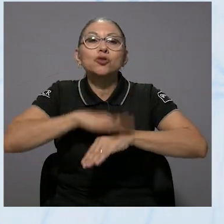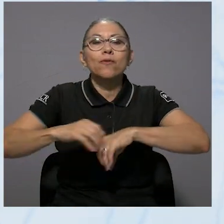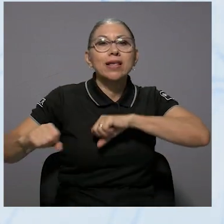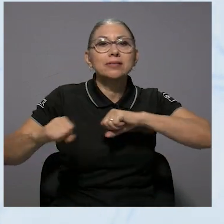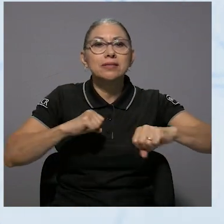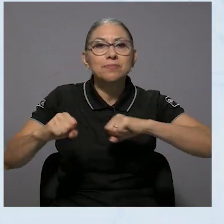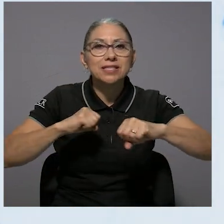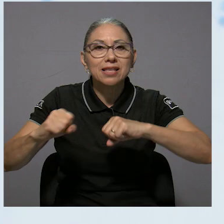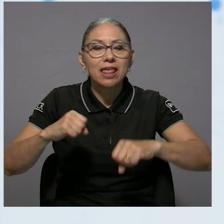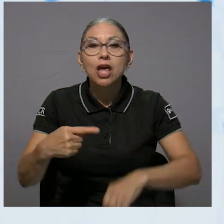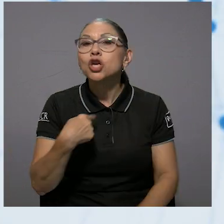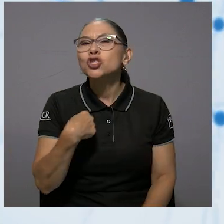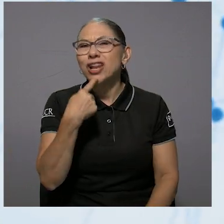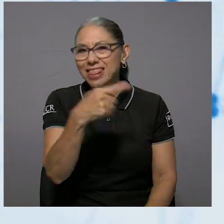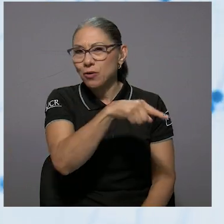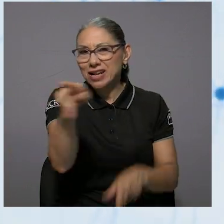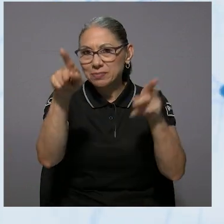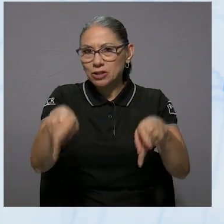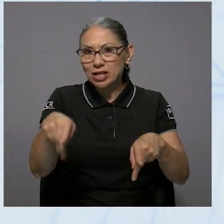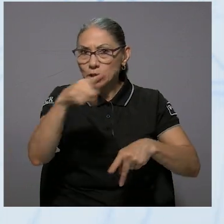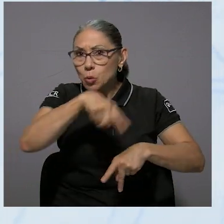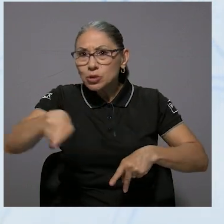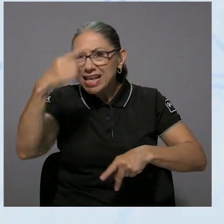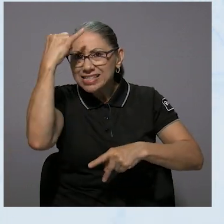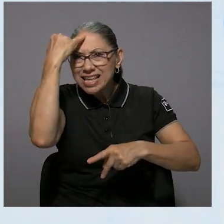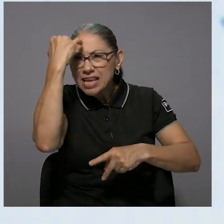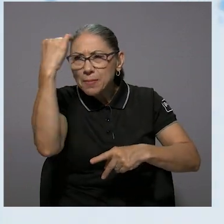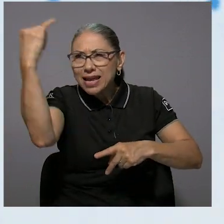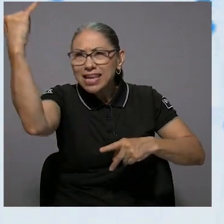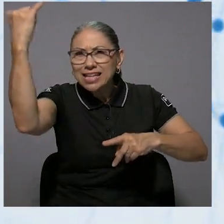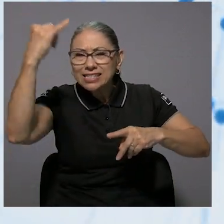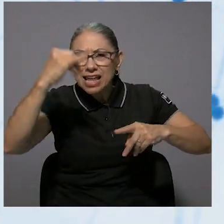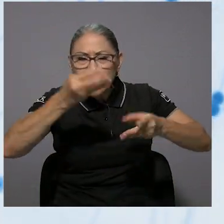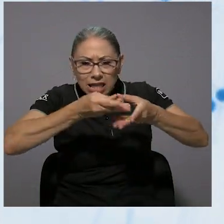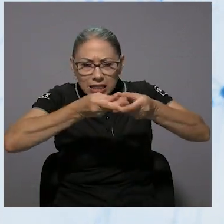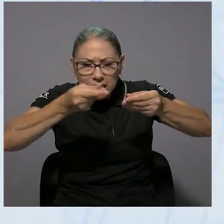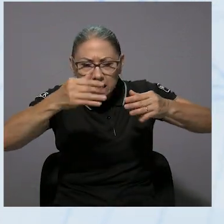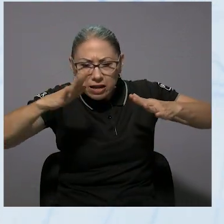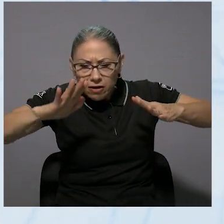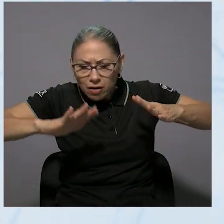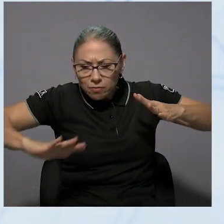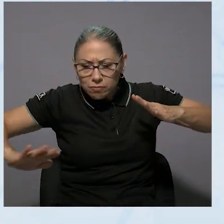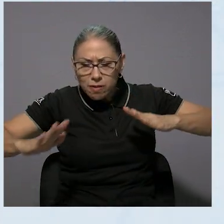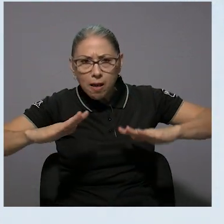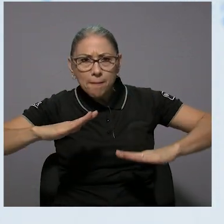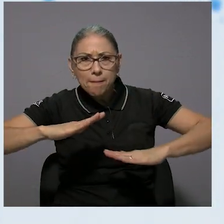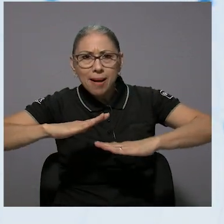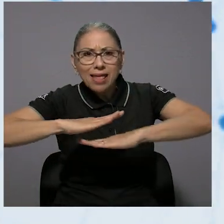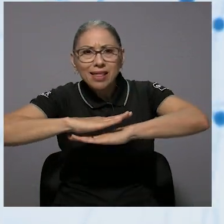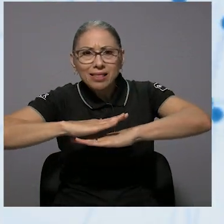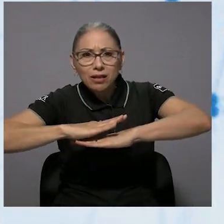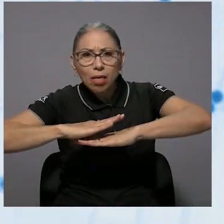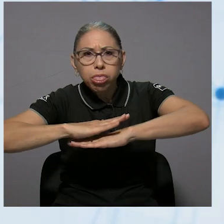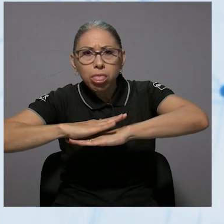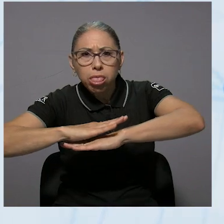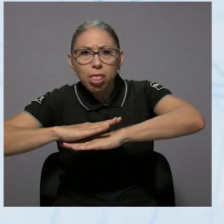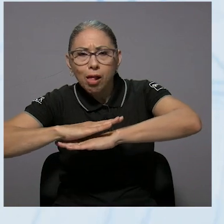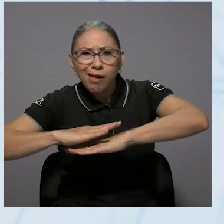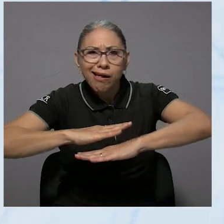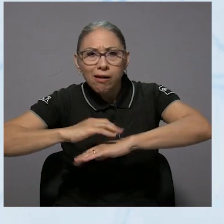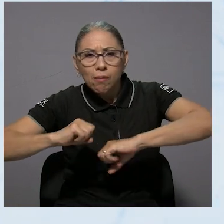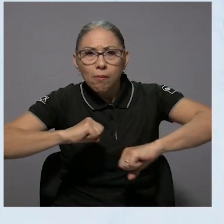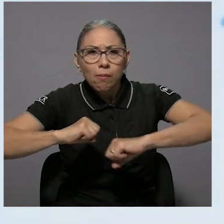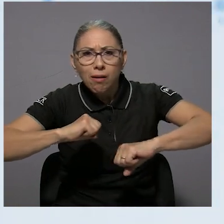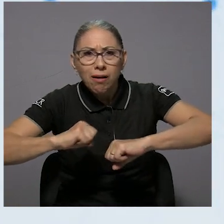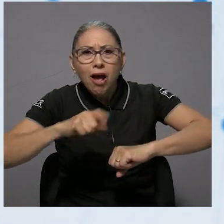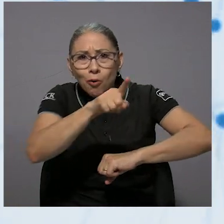gente, yo le digo a las personas, imagínense una placa tectónica, y las personas se lo imaginan, porque por años lo han visto en los medios, lo ven en